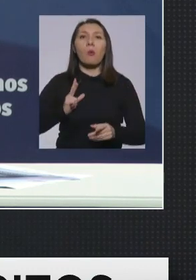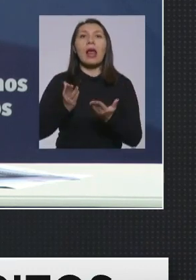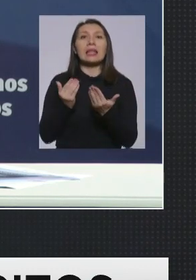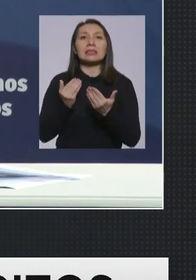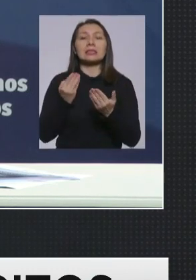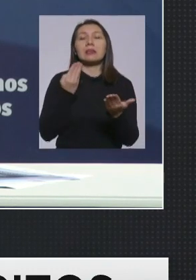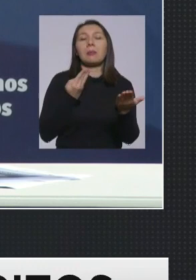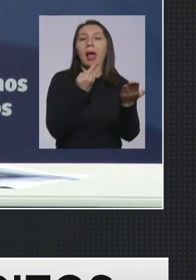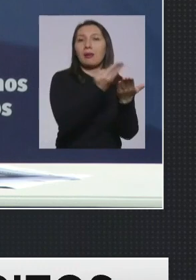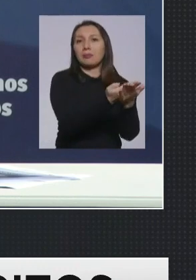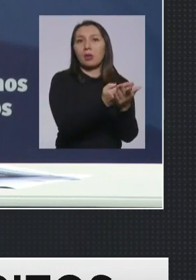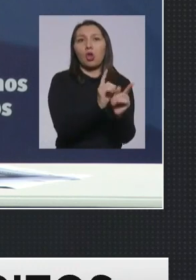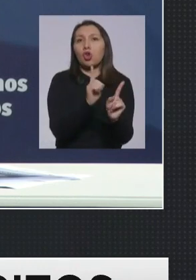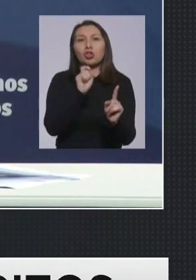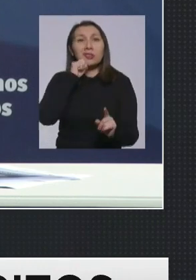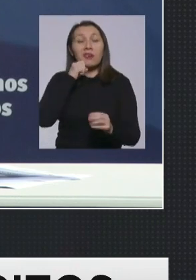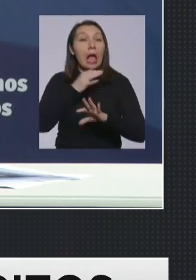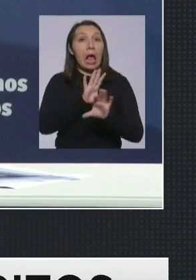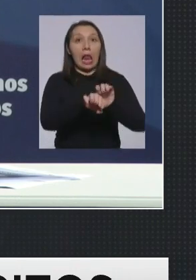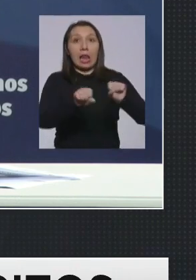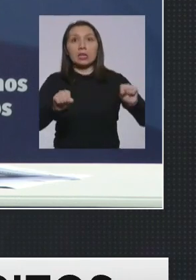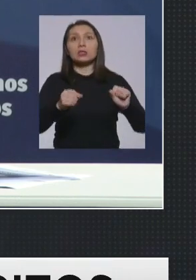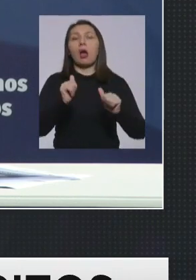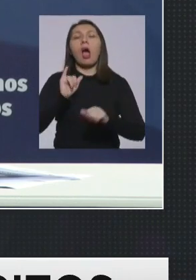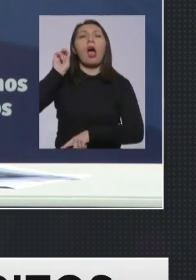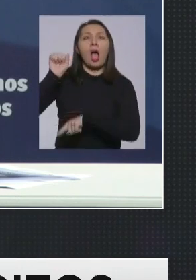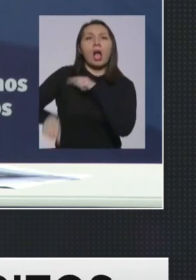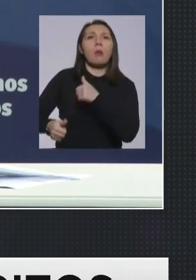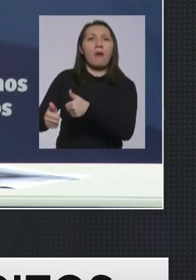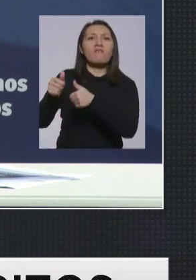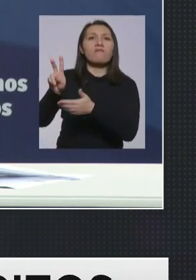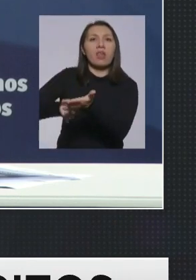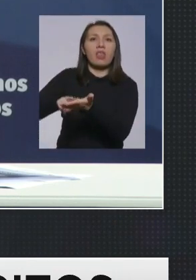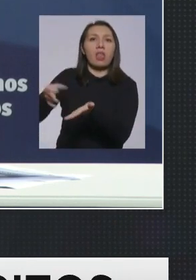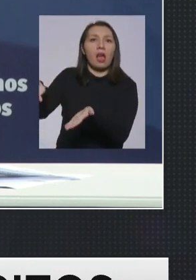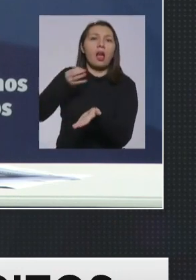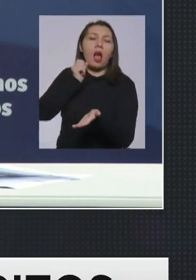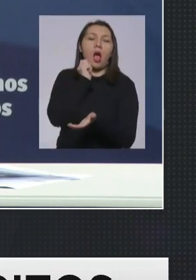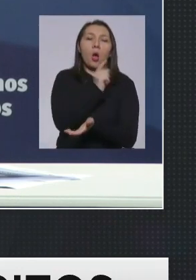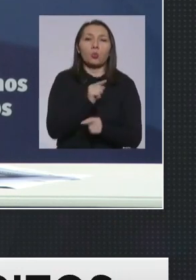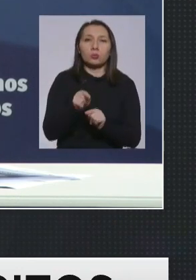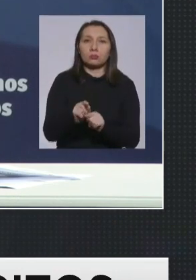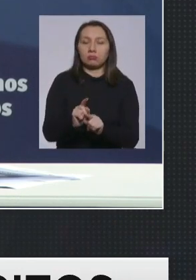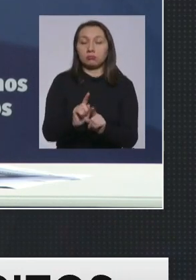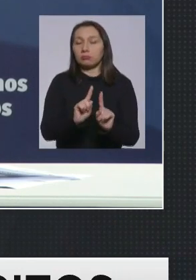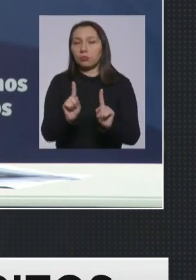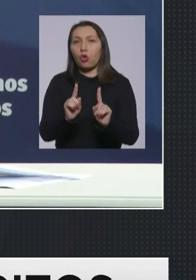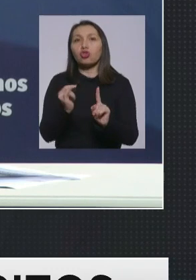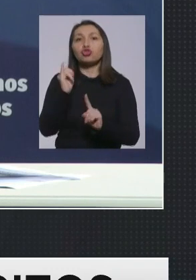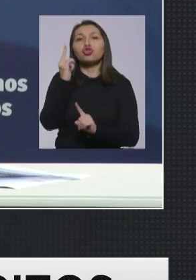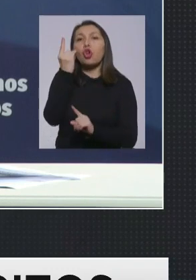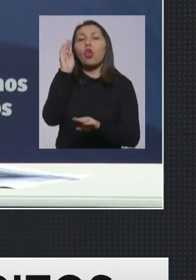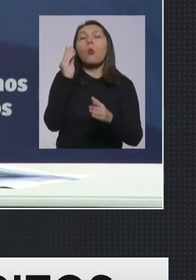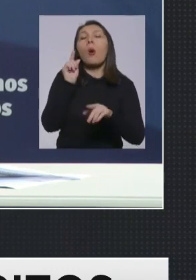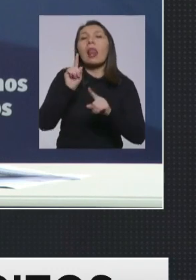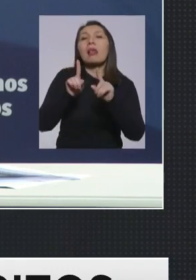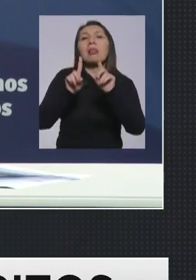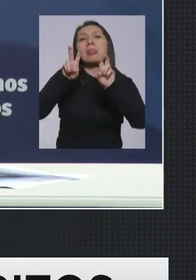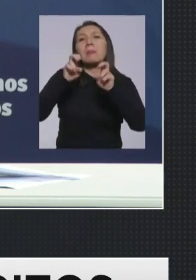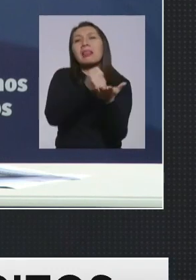no significa de ninguna manera un reconocimiento de que haya algún problema legal